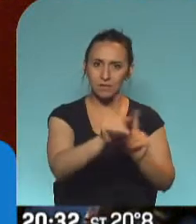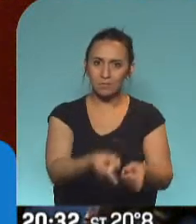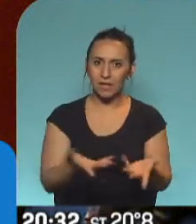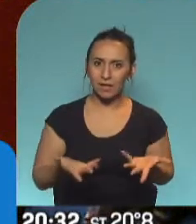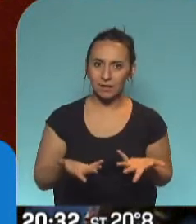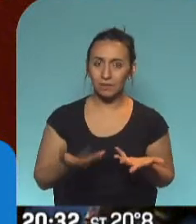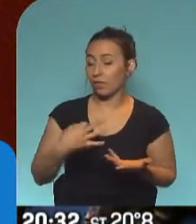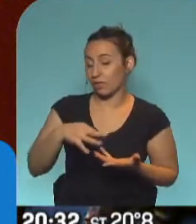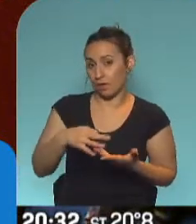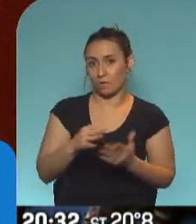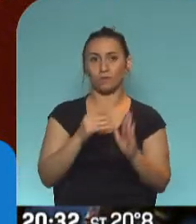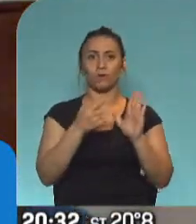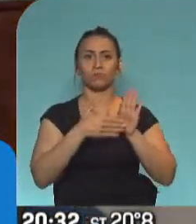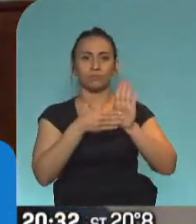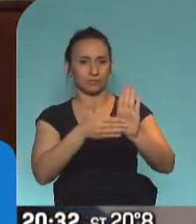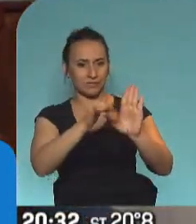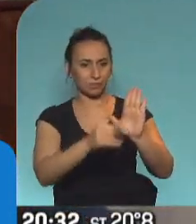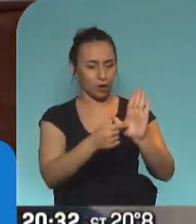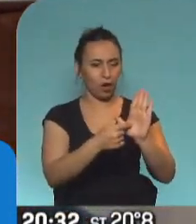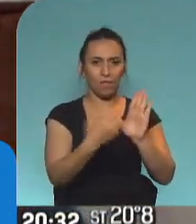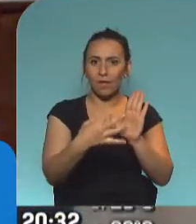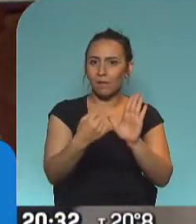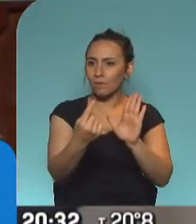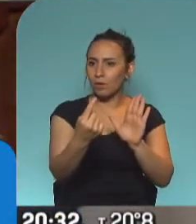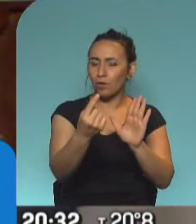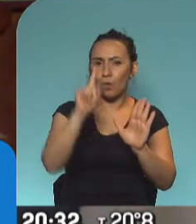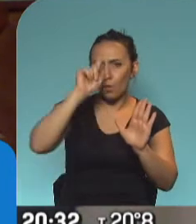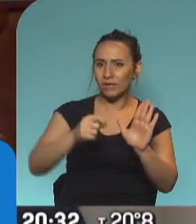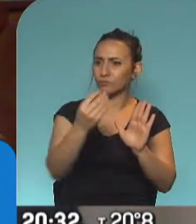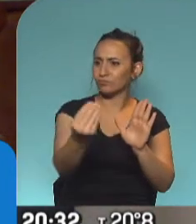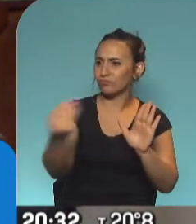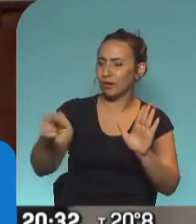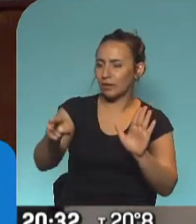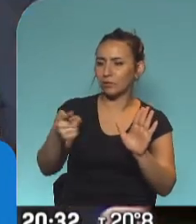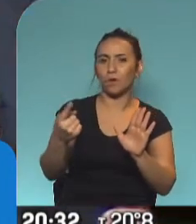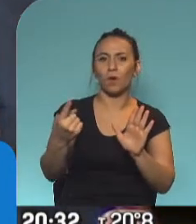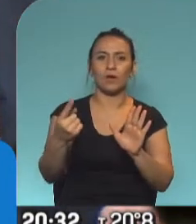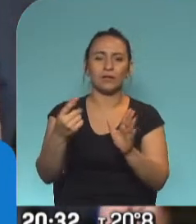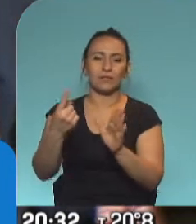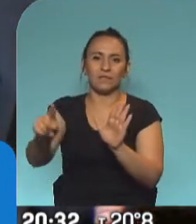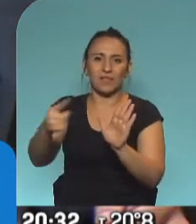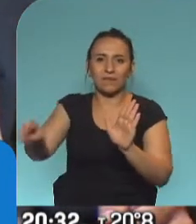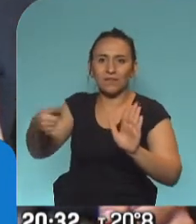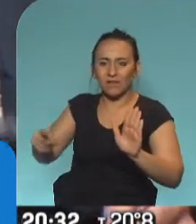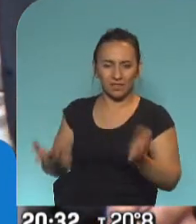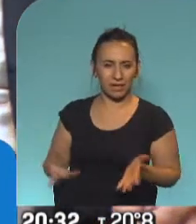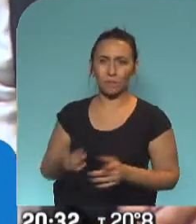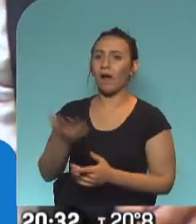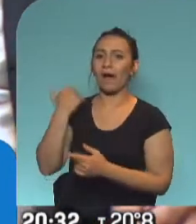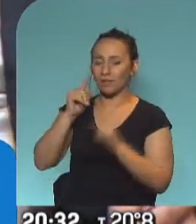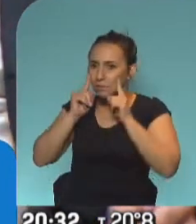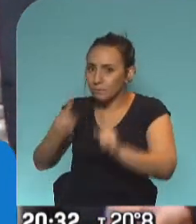si no, pareciera que la inamovilidad de jueces ya no tiene que ver con Bruglia, Bertuzzi y Castelli, tiene que ver con un montón de jueces y